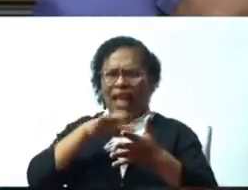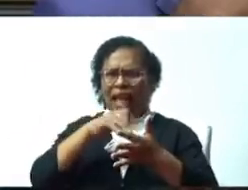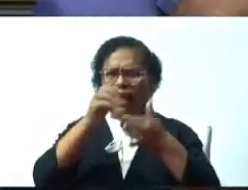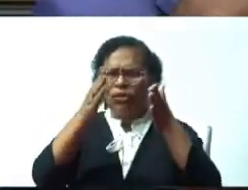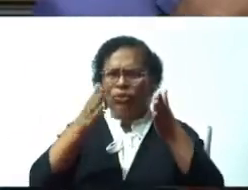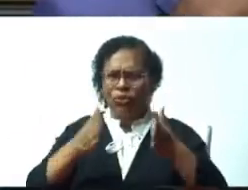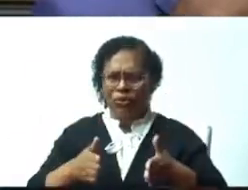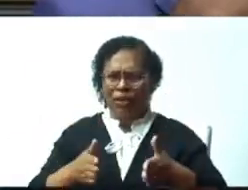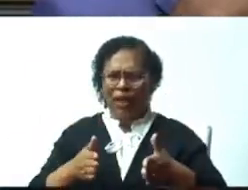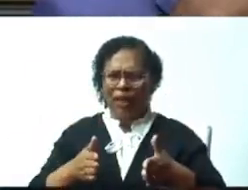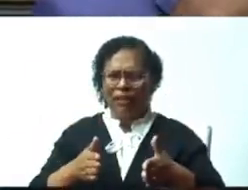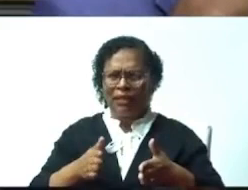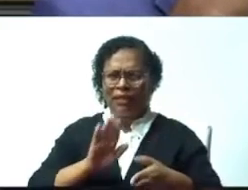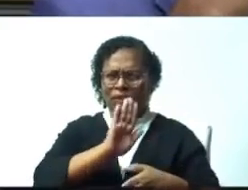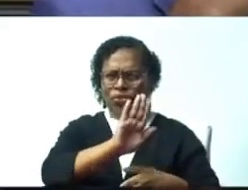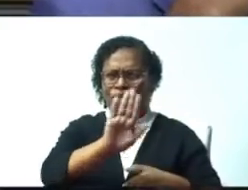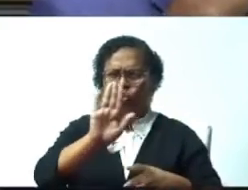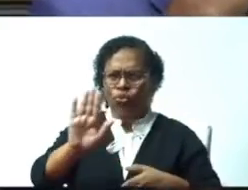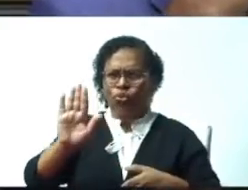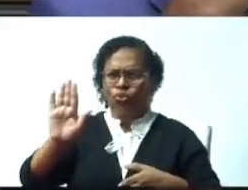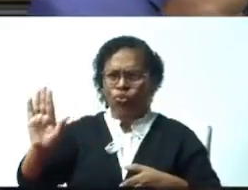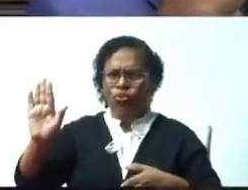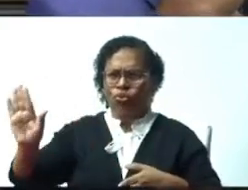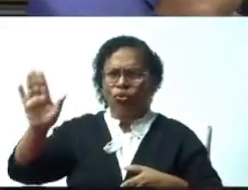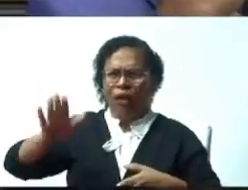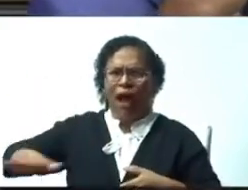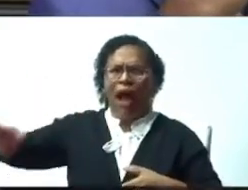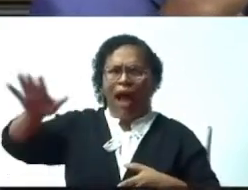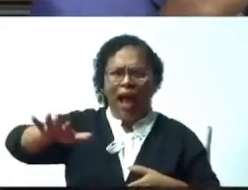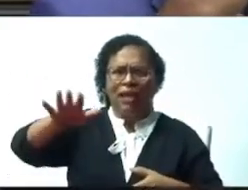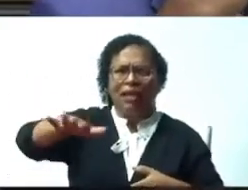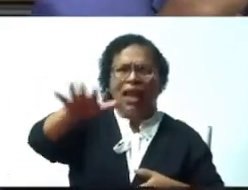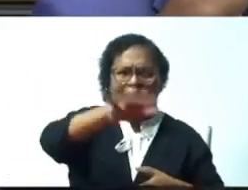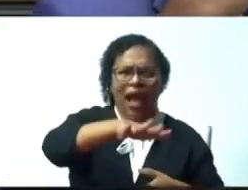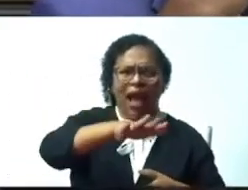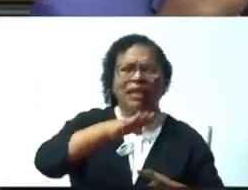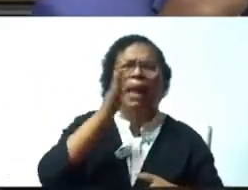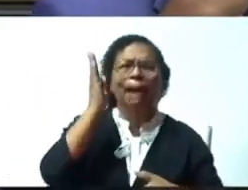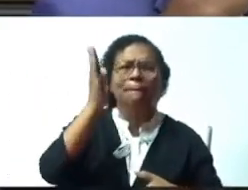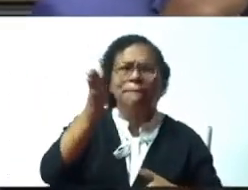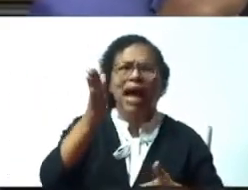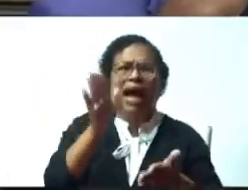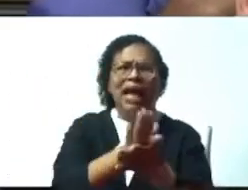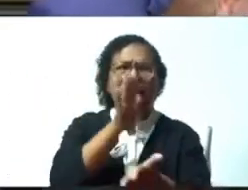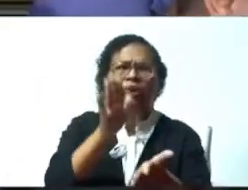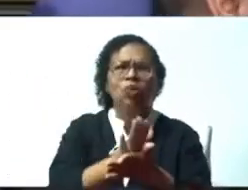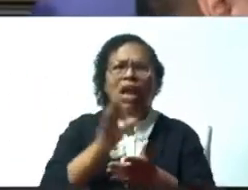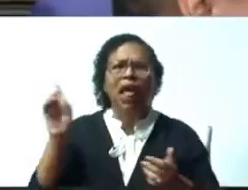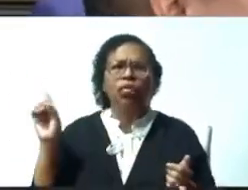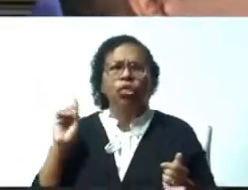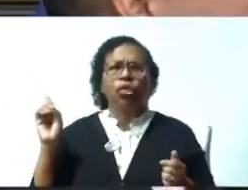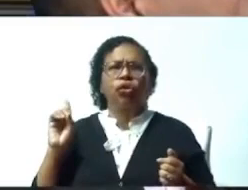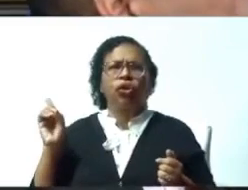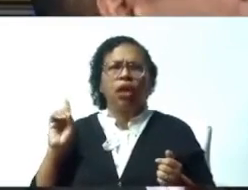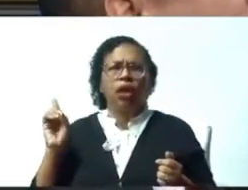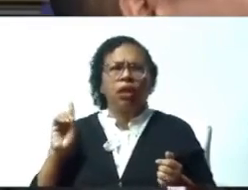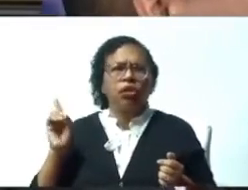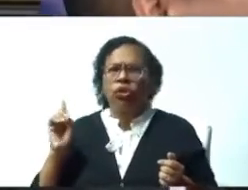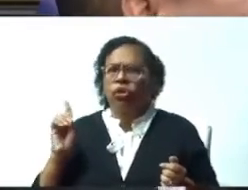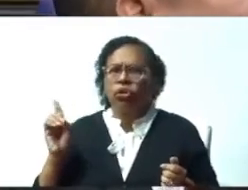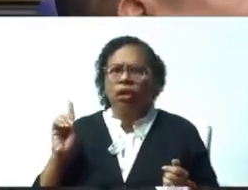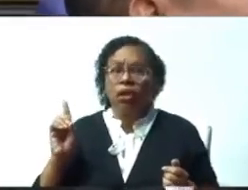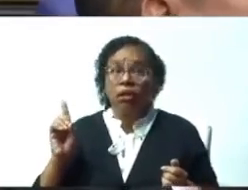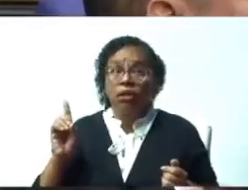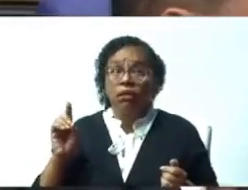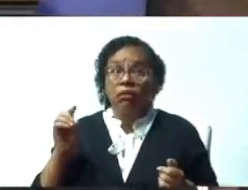Toro, H3 y demás sectores aledaños. Entonces la gran preocupación es, todos esos niños van a abandonar las